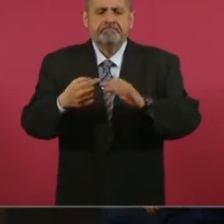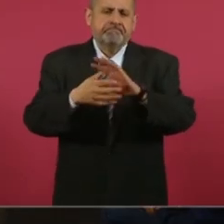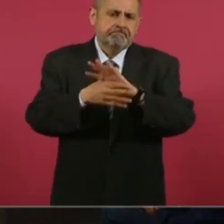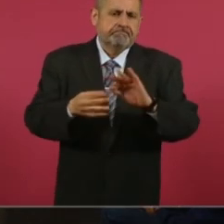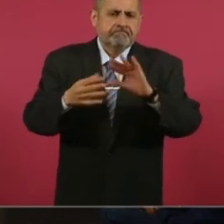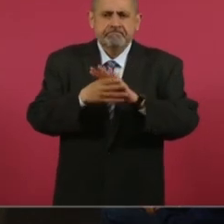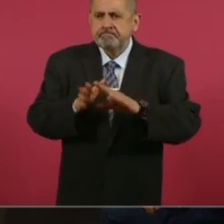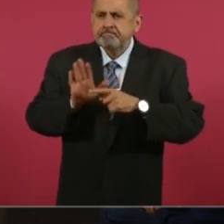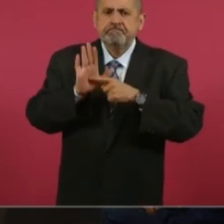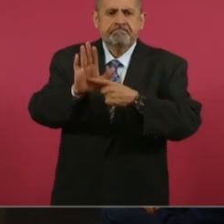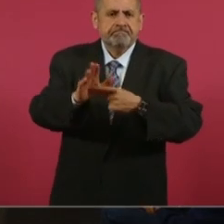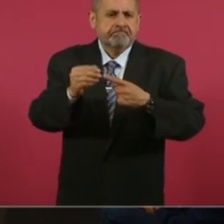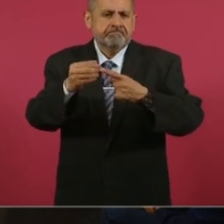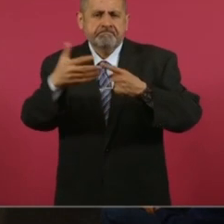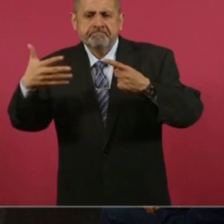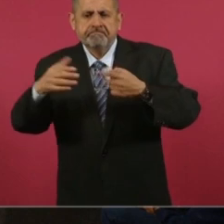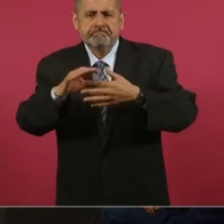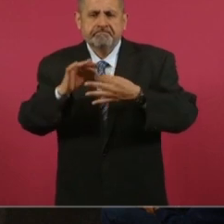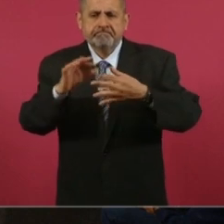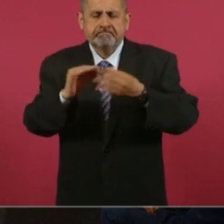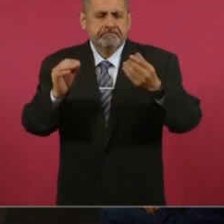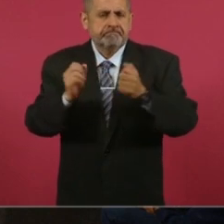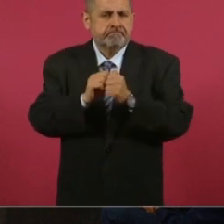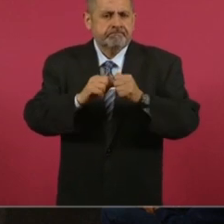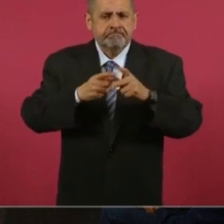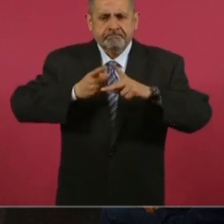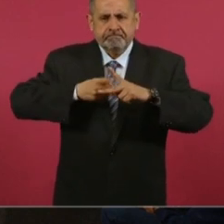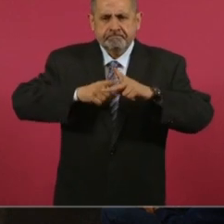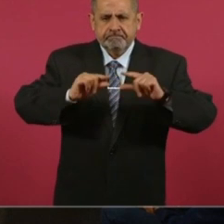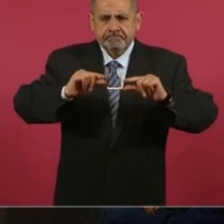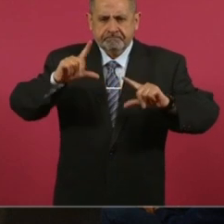a exponer con gráficas